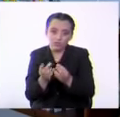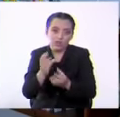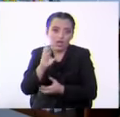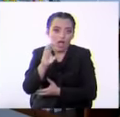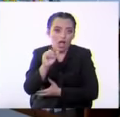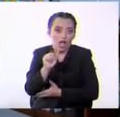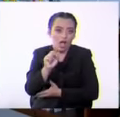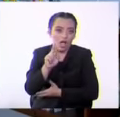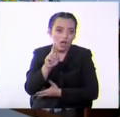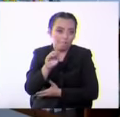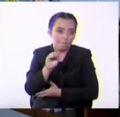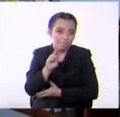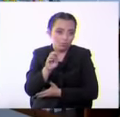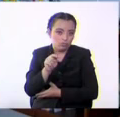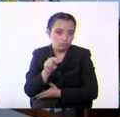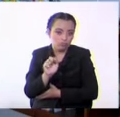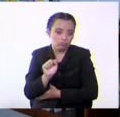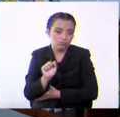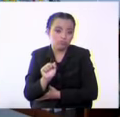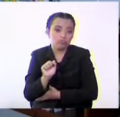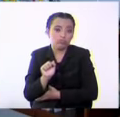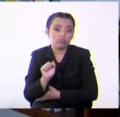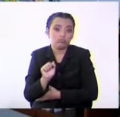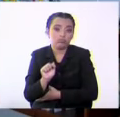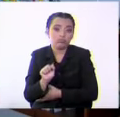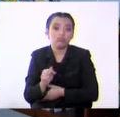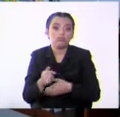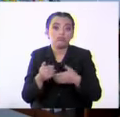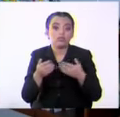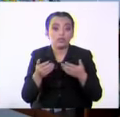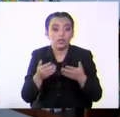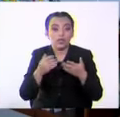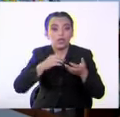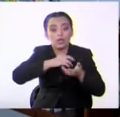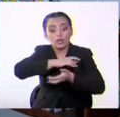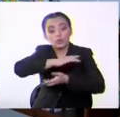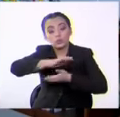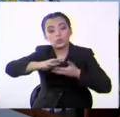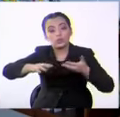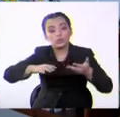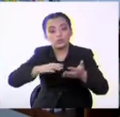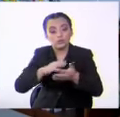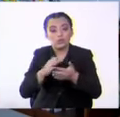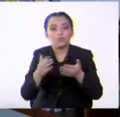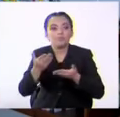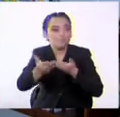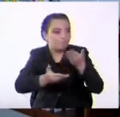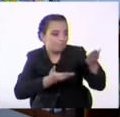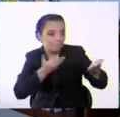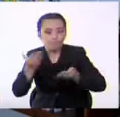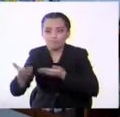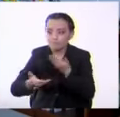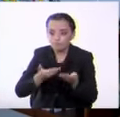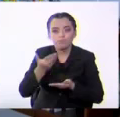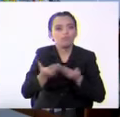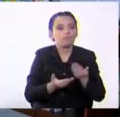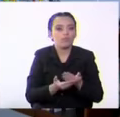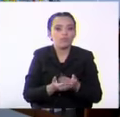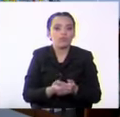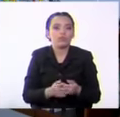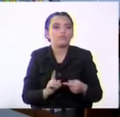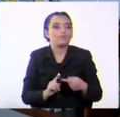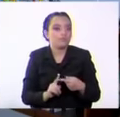Esta productividad es mantenida por los ecosistemas, principalmente a través de la fotosíntesis, pero hay